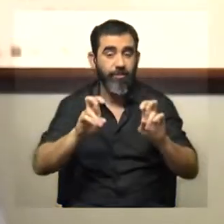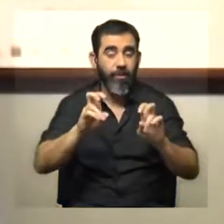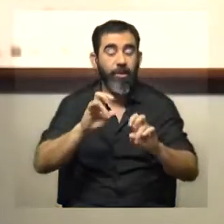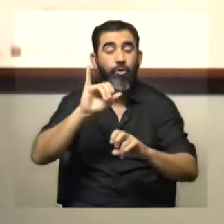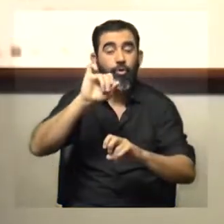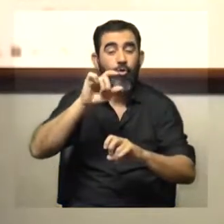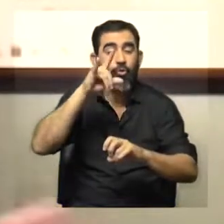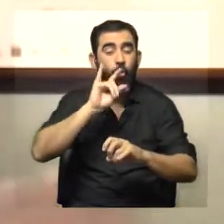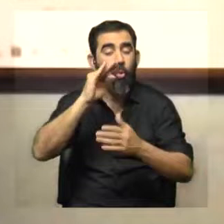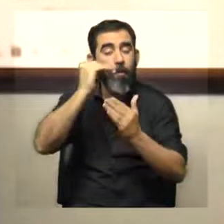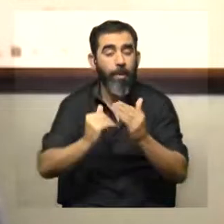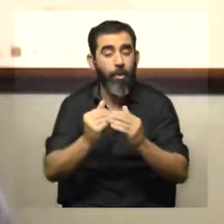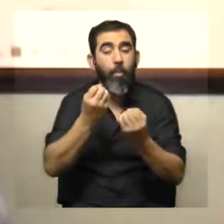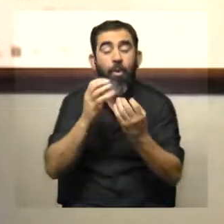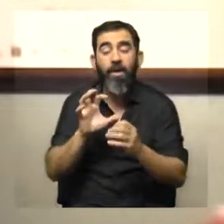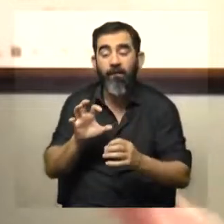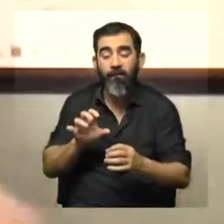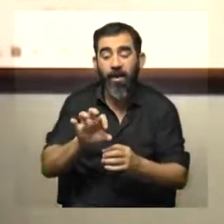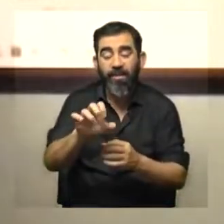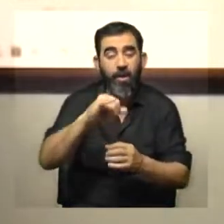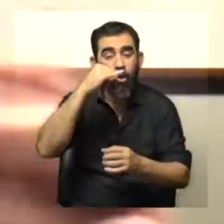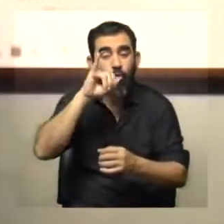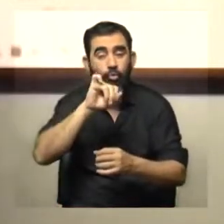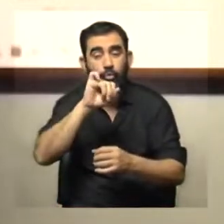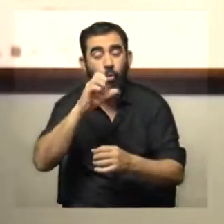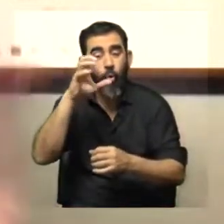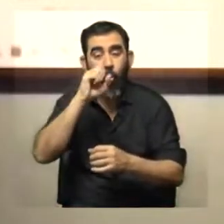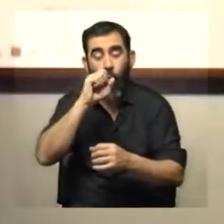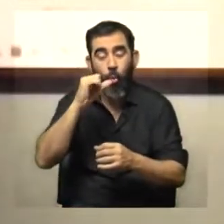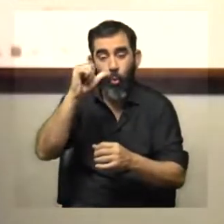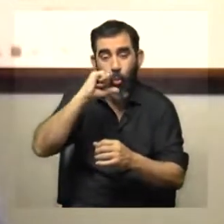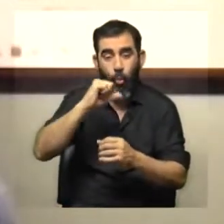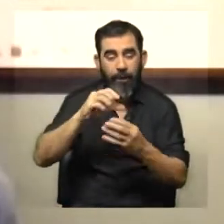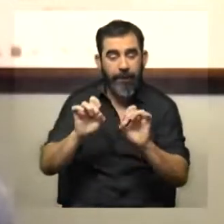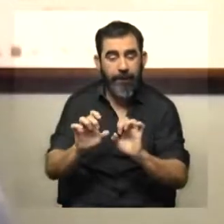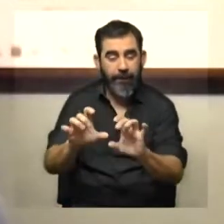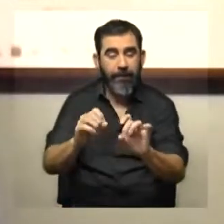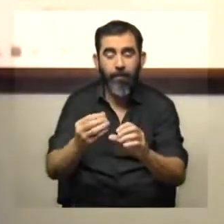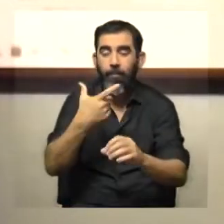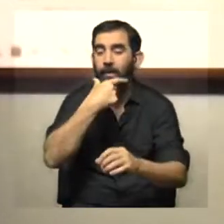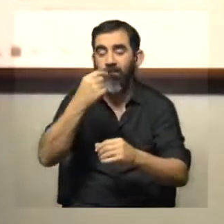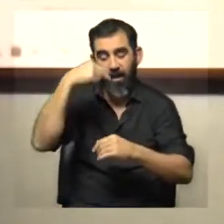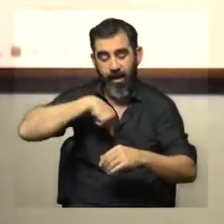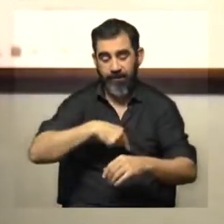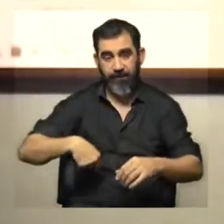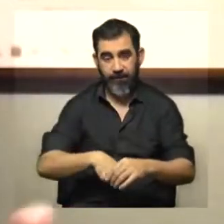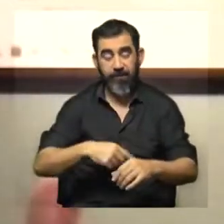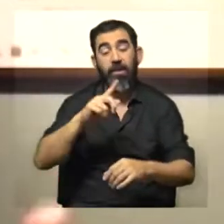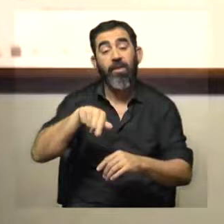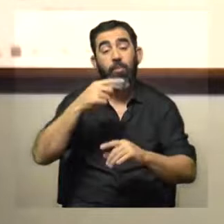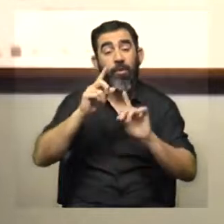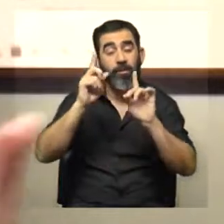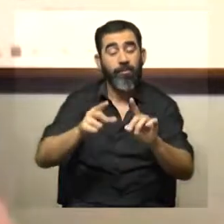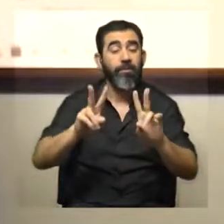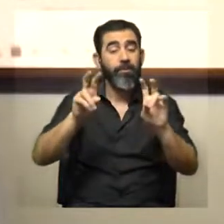menos lactosa porque las bacterias que producen el yogur se la comen y la rompen y entonces es más fácil para nosotros digerirlo. Pero después está lo que pasa también